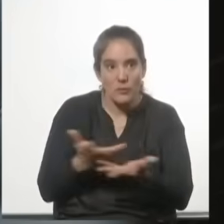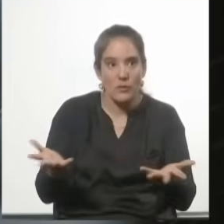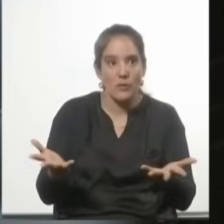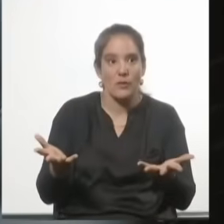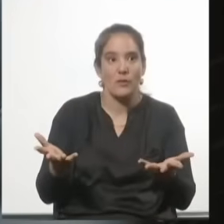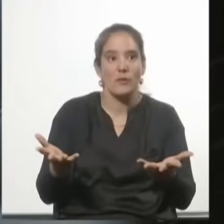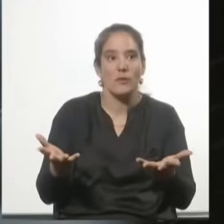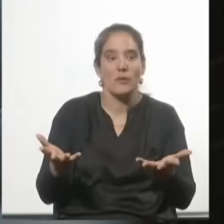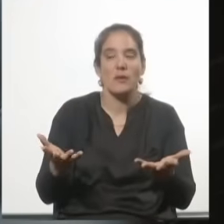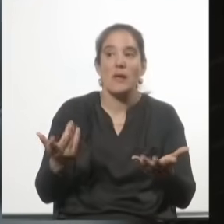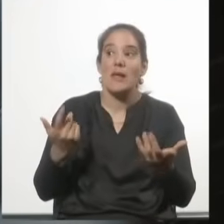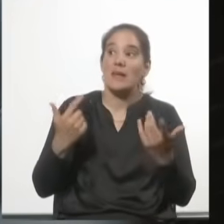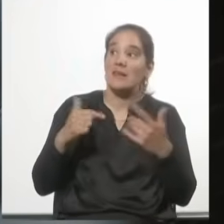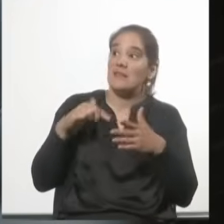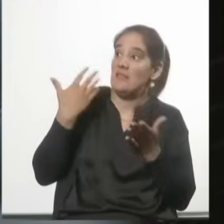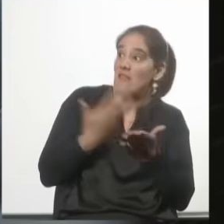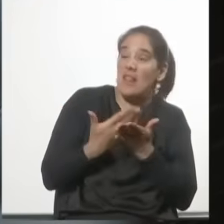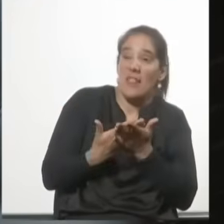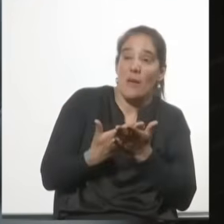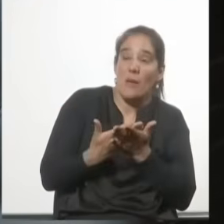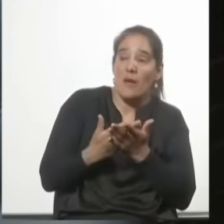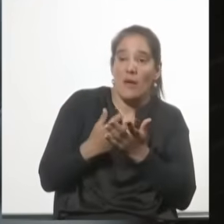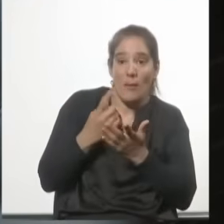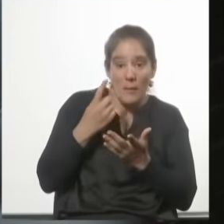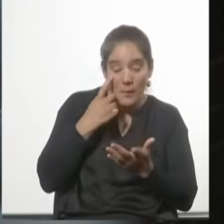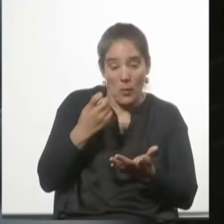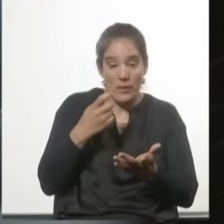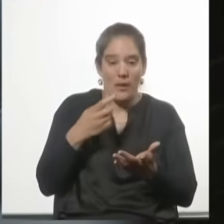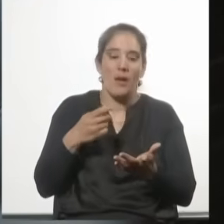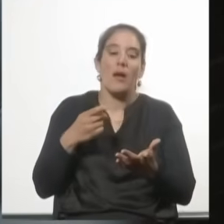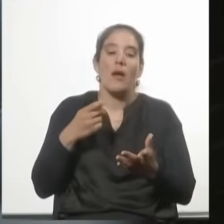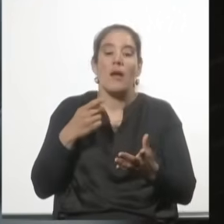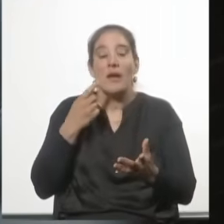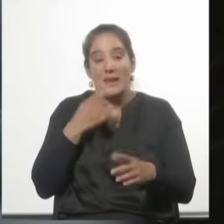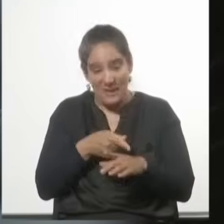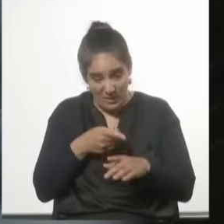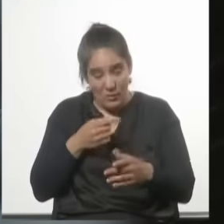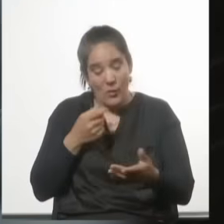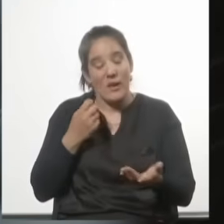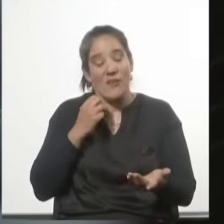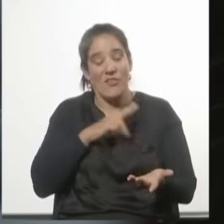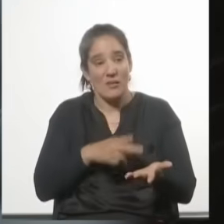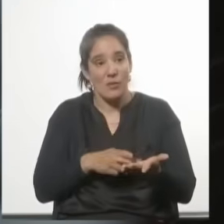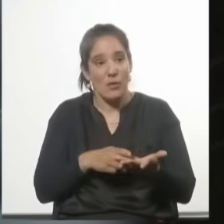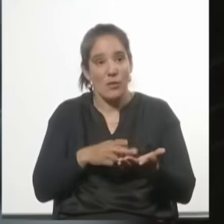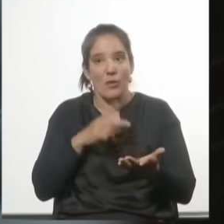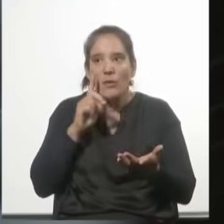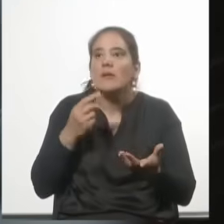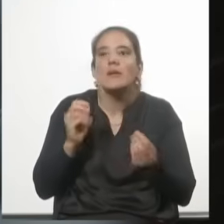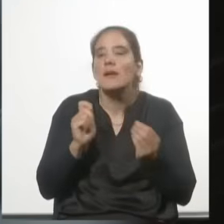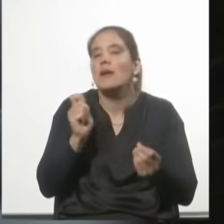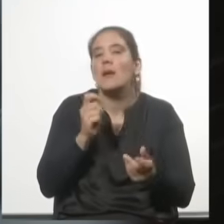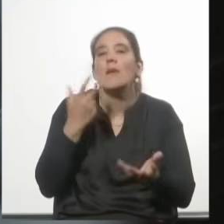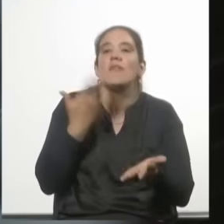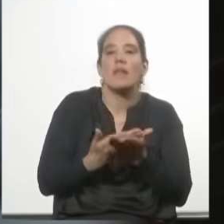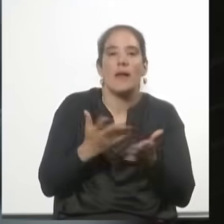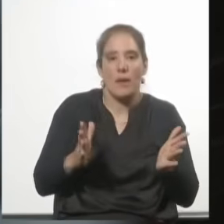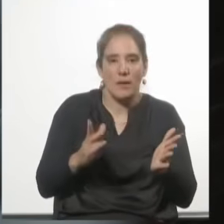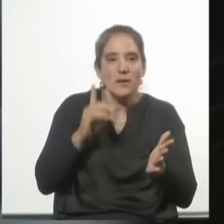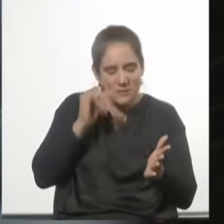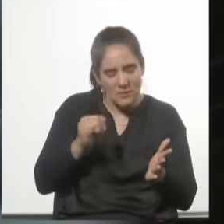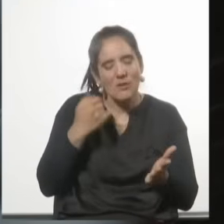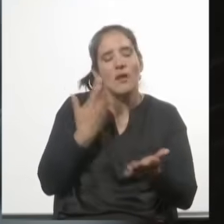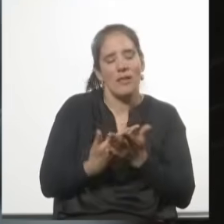Si faltaba algo más para terminar de confirmar el engaño al que fue sometido el Estado uruguayo, debe hacerse mención, señora